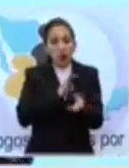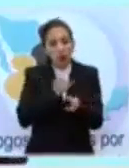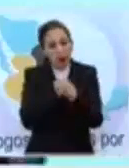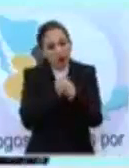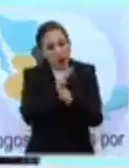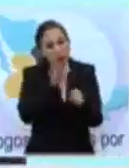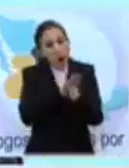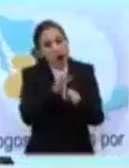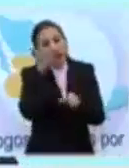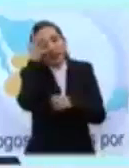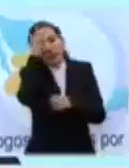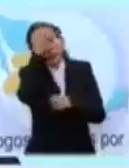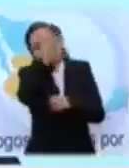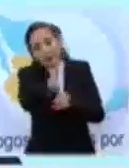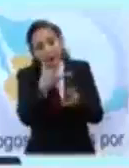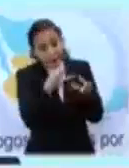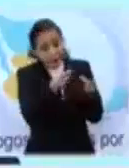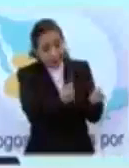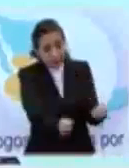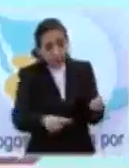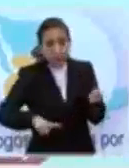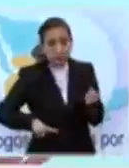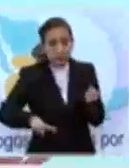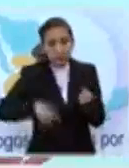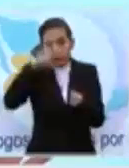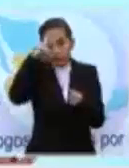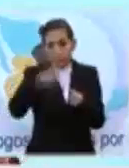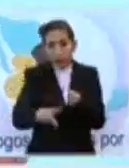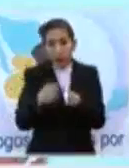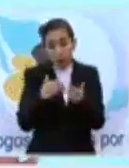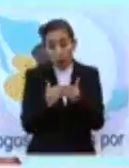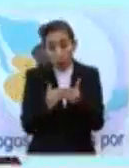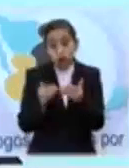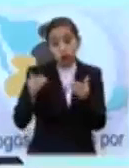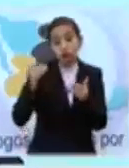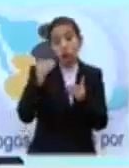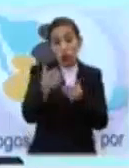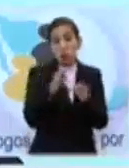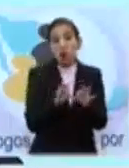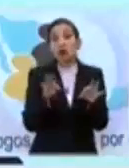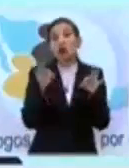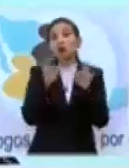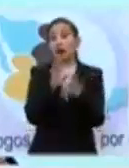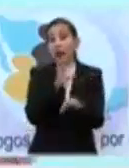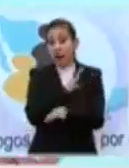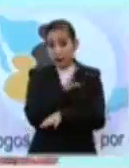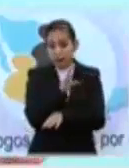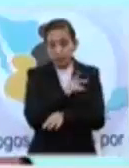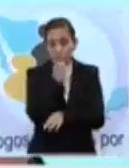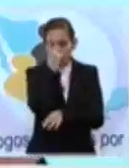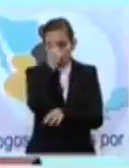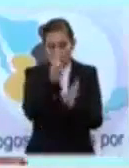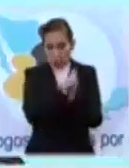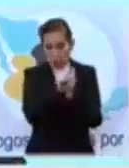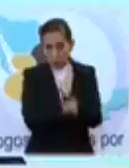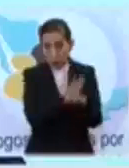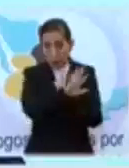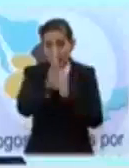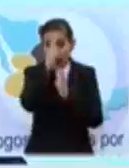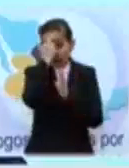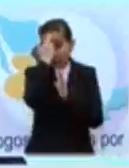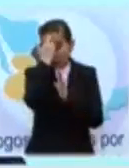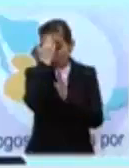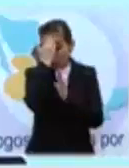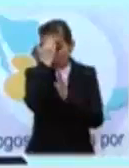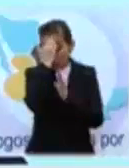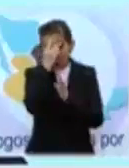cuál es el efecto del gasto público, México ha hecho un avance o varios avances muy importantes. Uno de ellos, el más reconocido fuera de